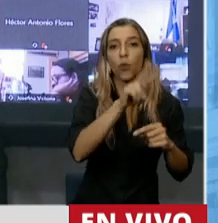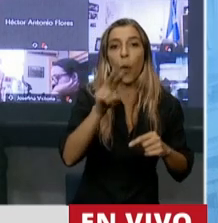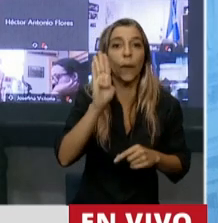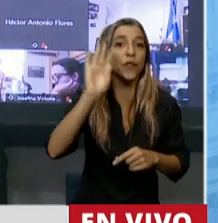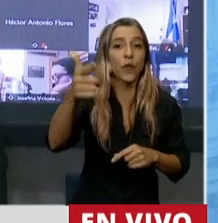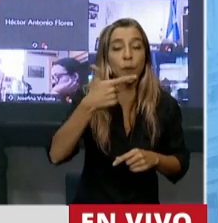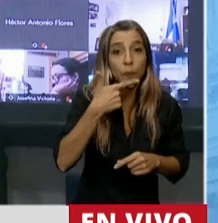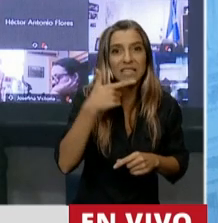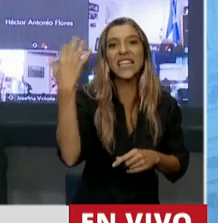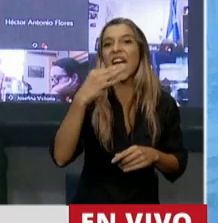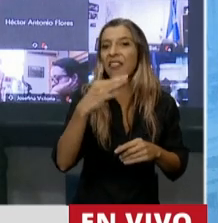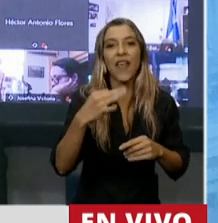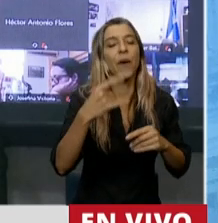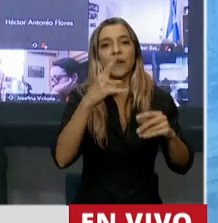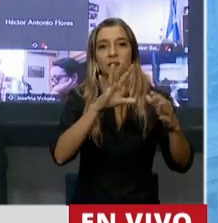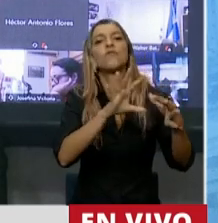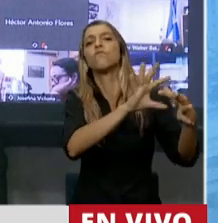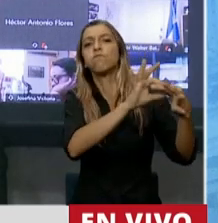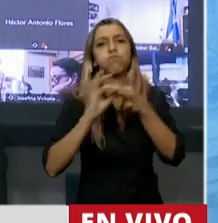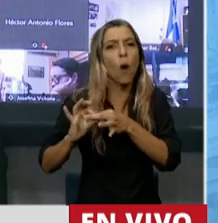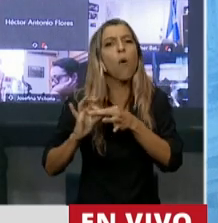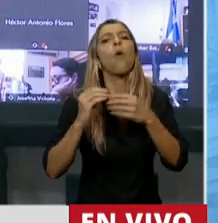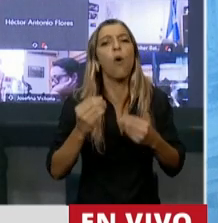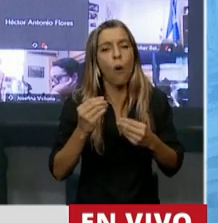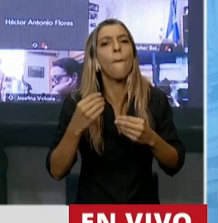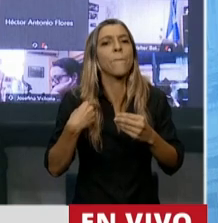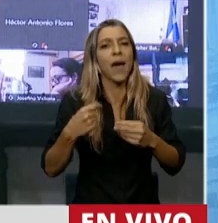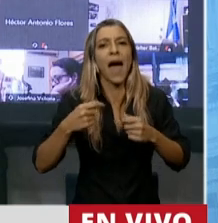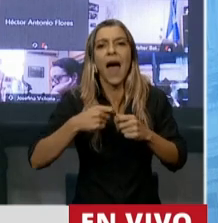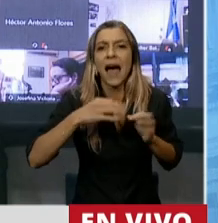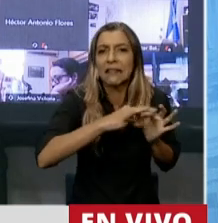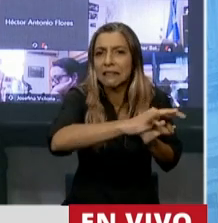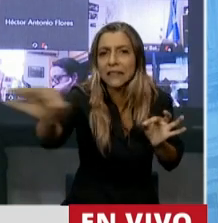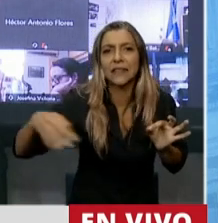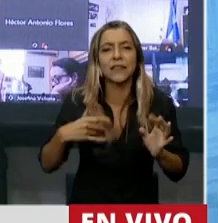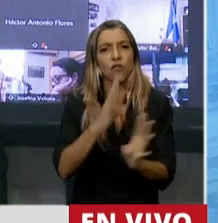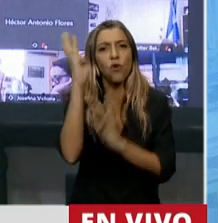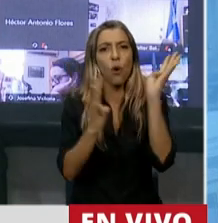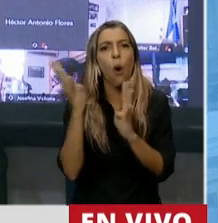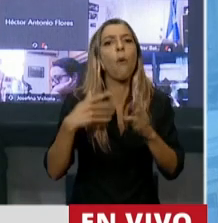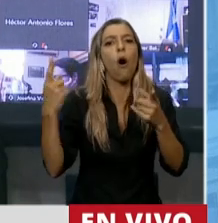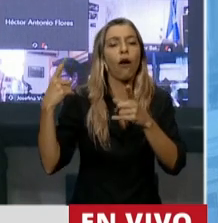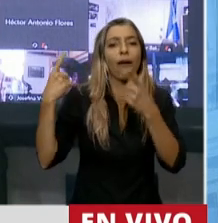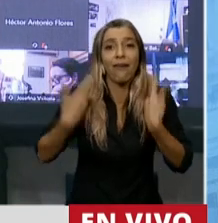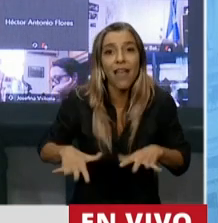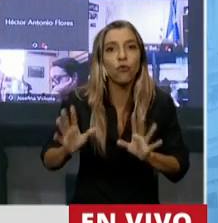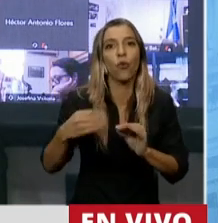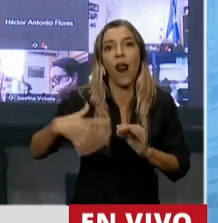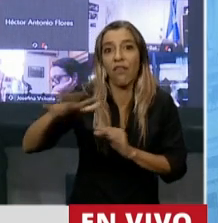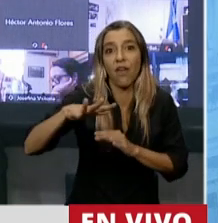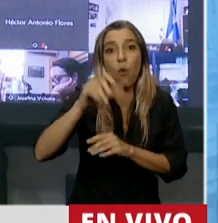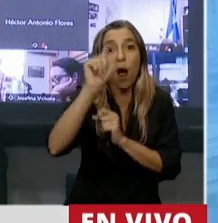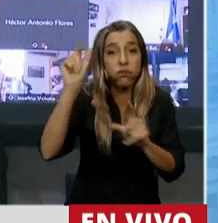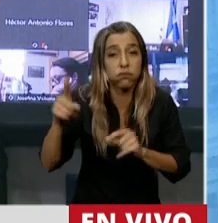bis será extendida, si así lo indicase, el ordenamiento territorial de los bosques nativos de la jurisdicción correspondiente. Y